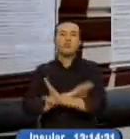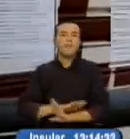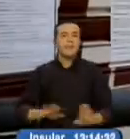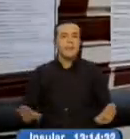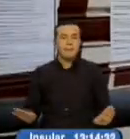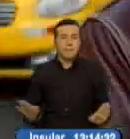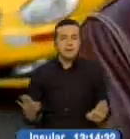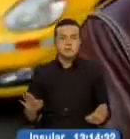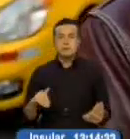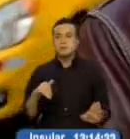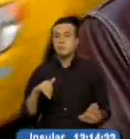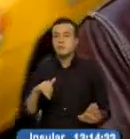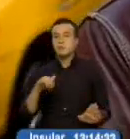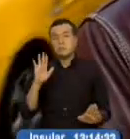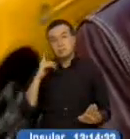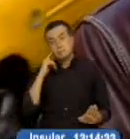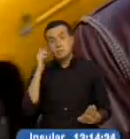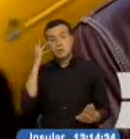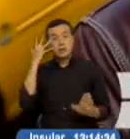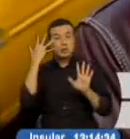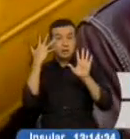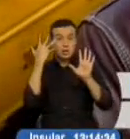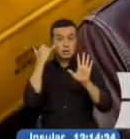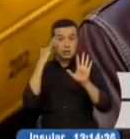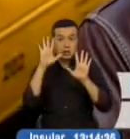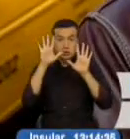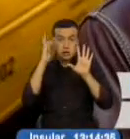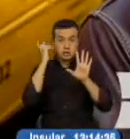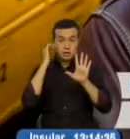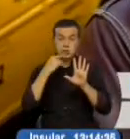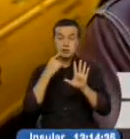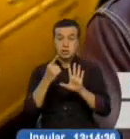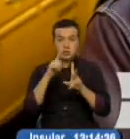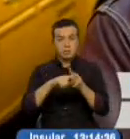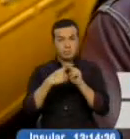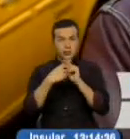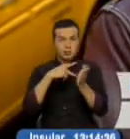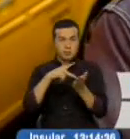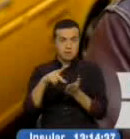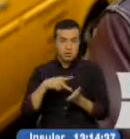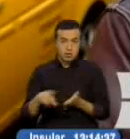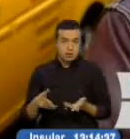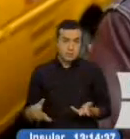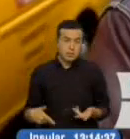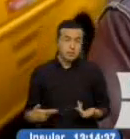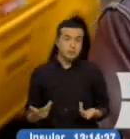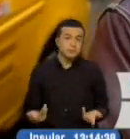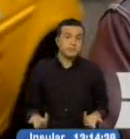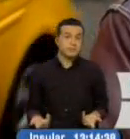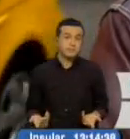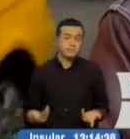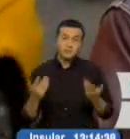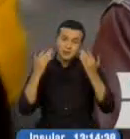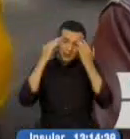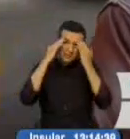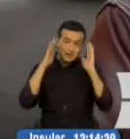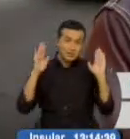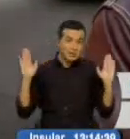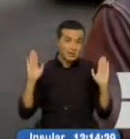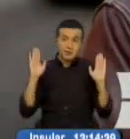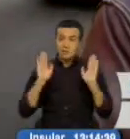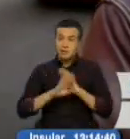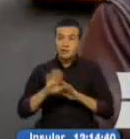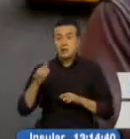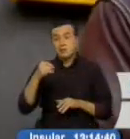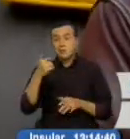de la institución. A partir de los 10 días que empiezan a pagar, pero no se sabe, ahí nos dejaron